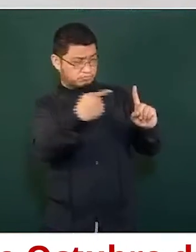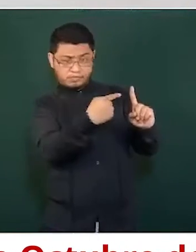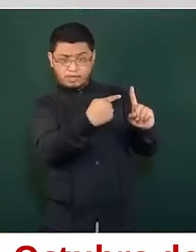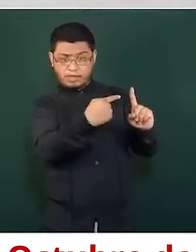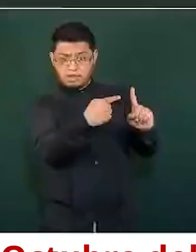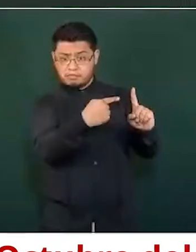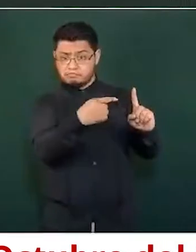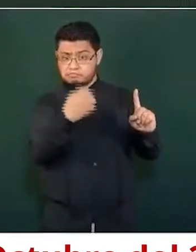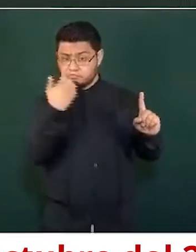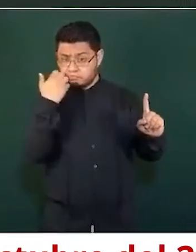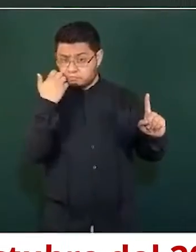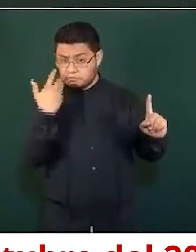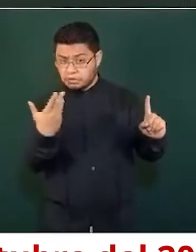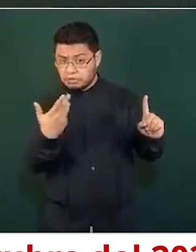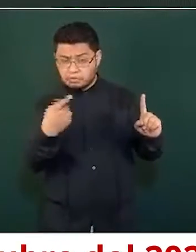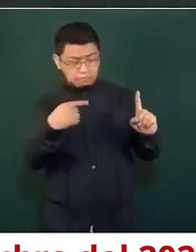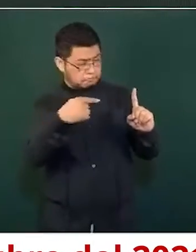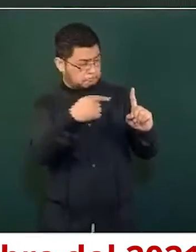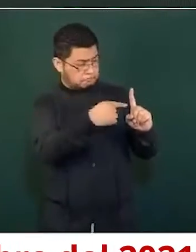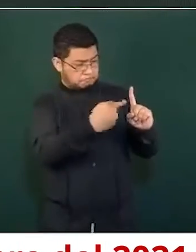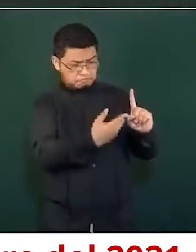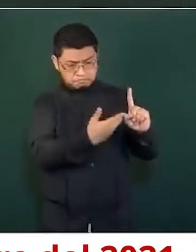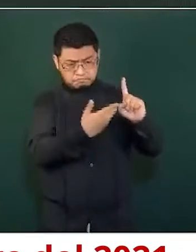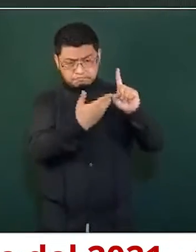estuviese dispuesto